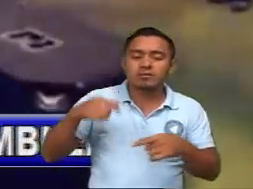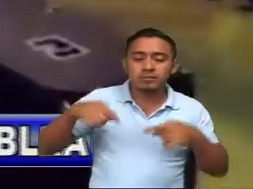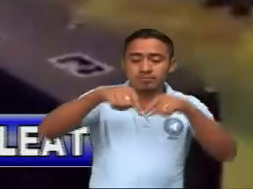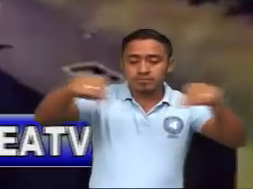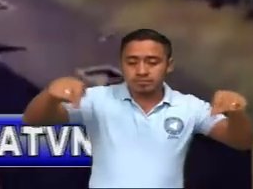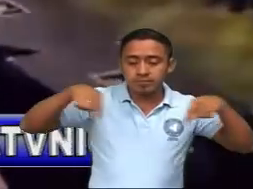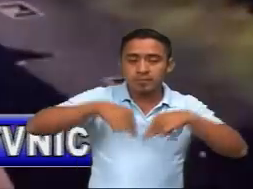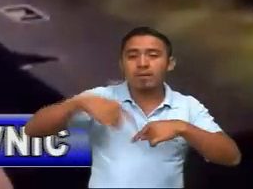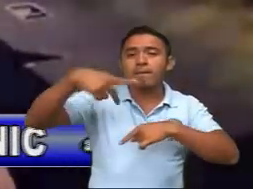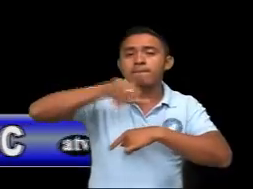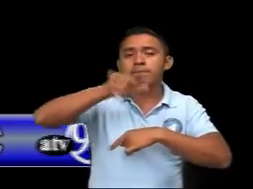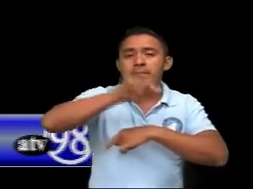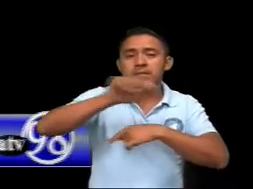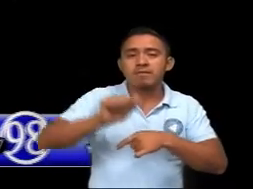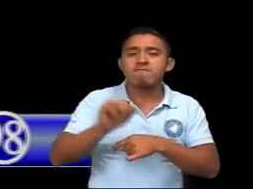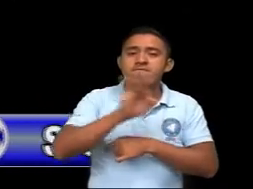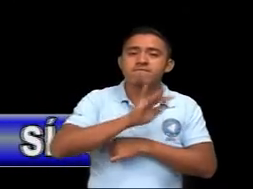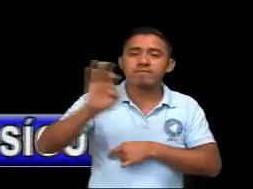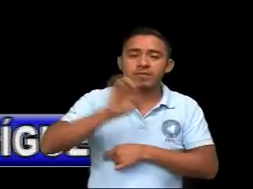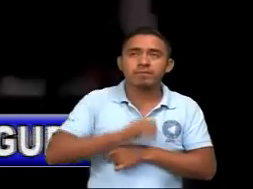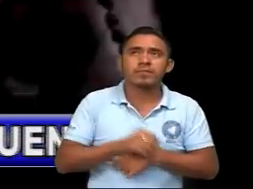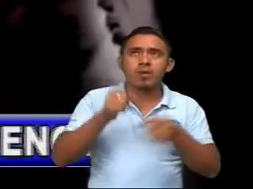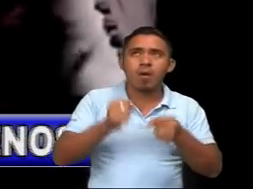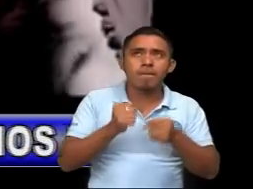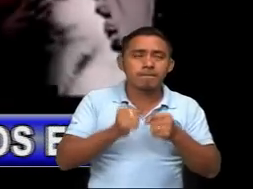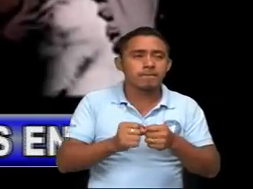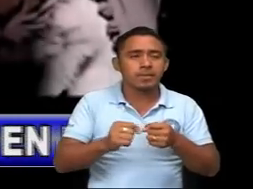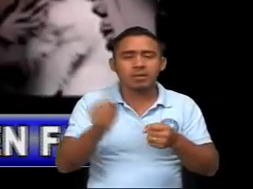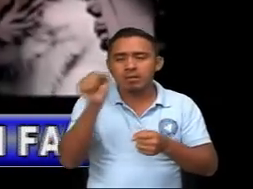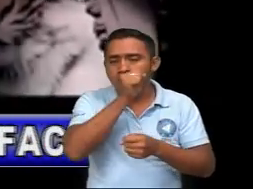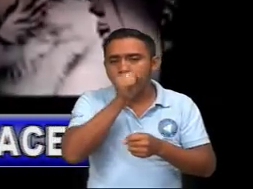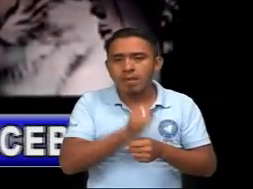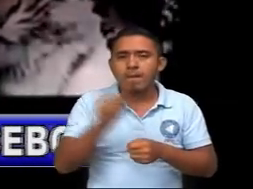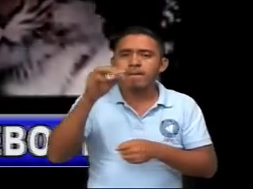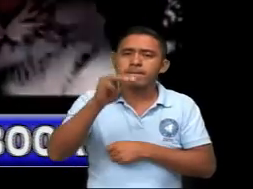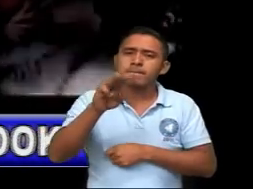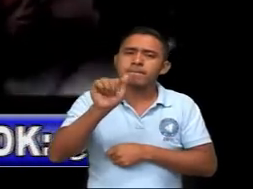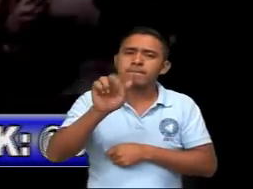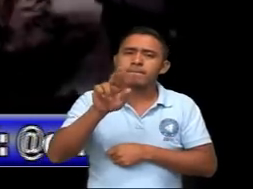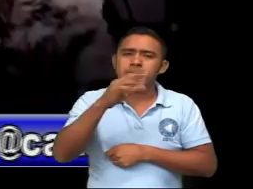Fe, en la que el seminarista Marcos Witt interpretará alabanzas a Dios.